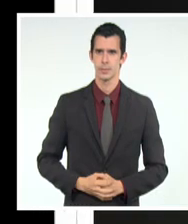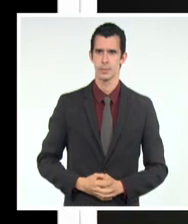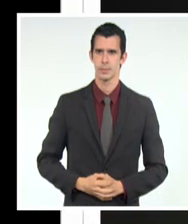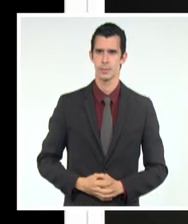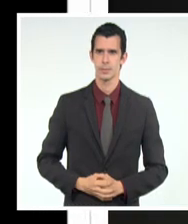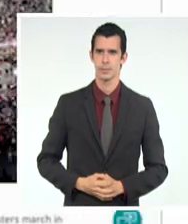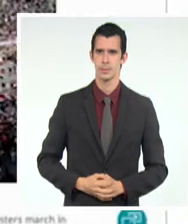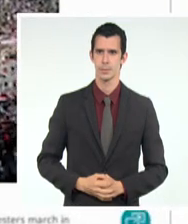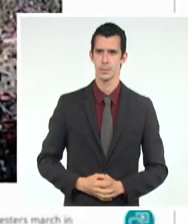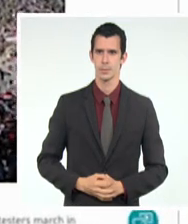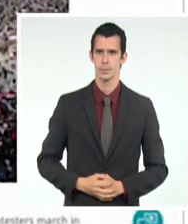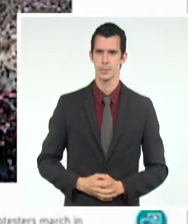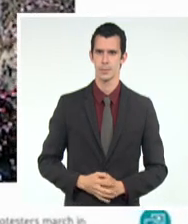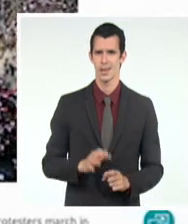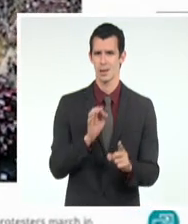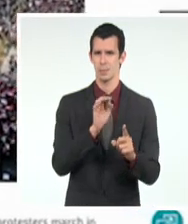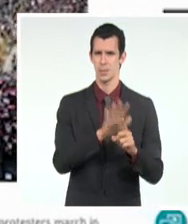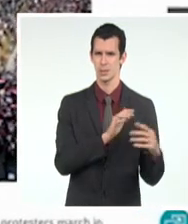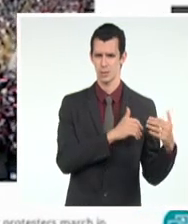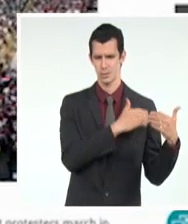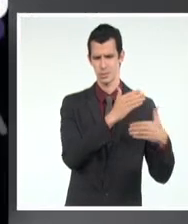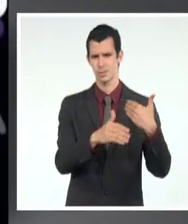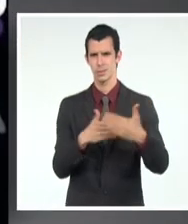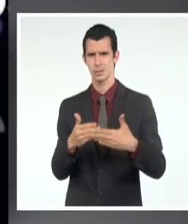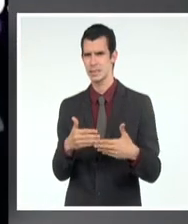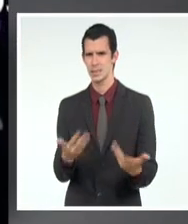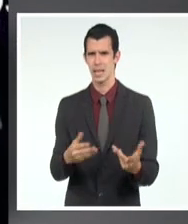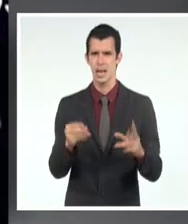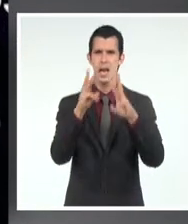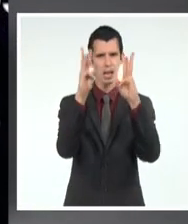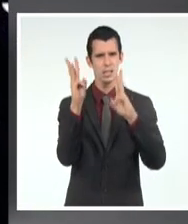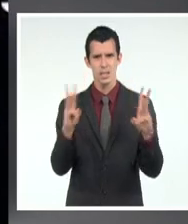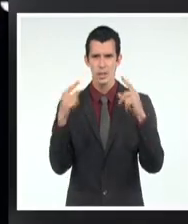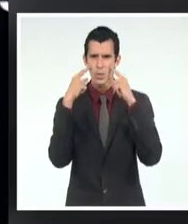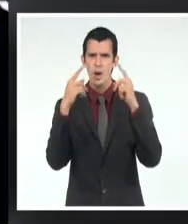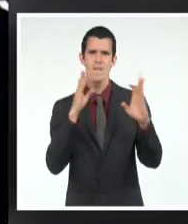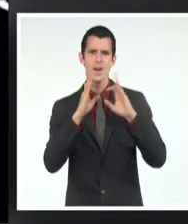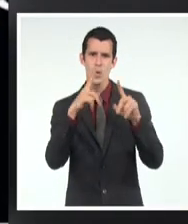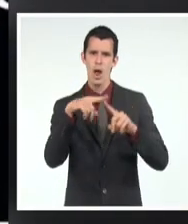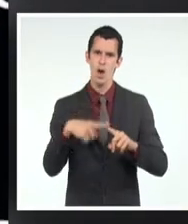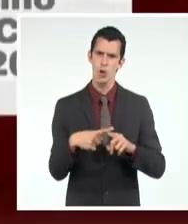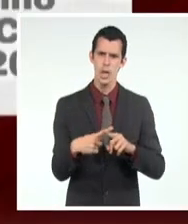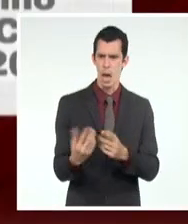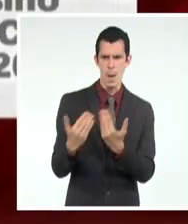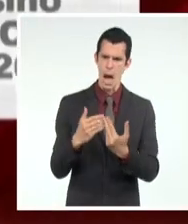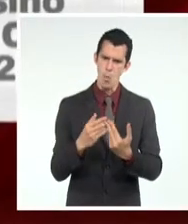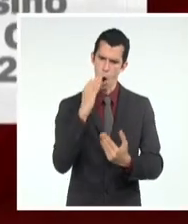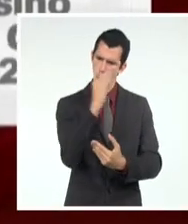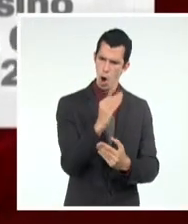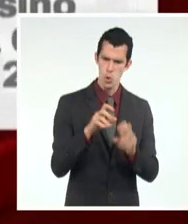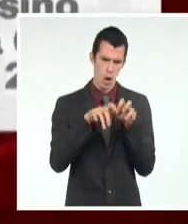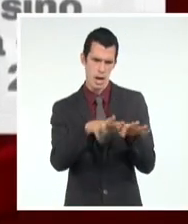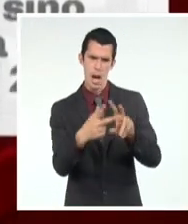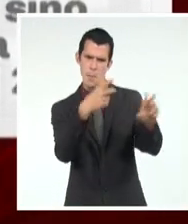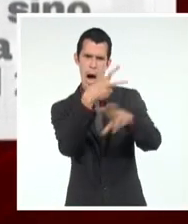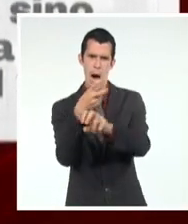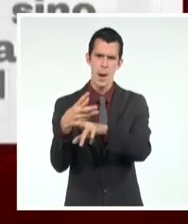Circulan desde hace varios días en las redes sociales, incitan al odio, a la violencia y difunden noticias falsas que